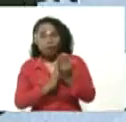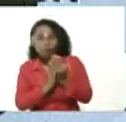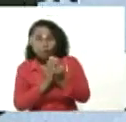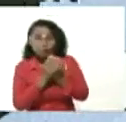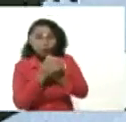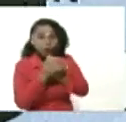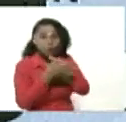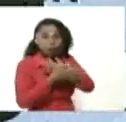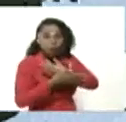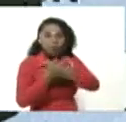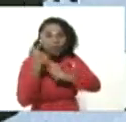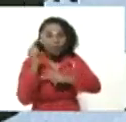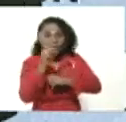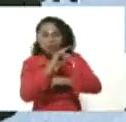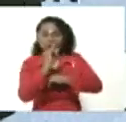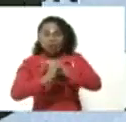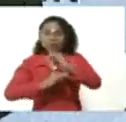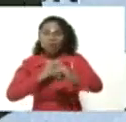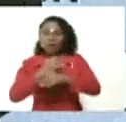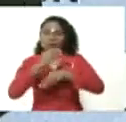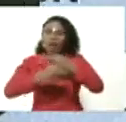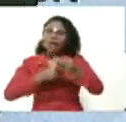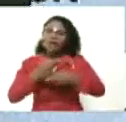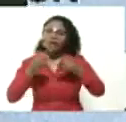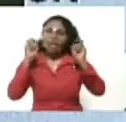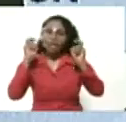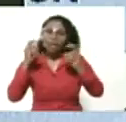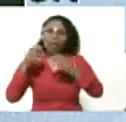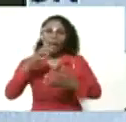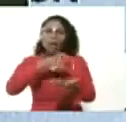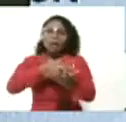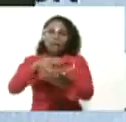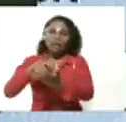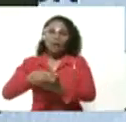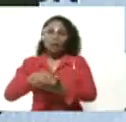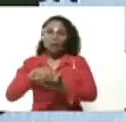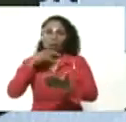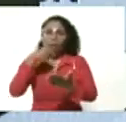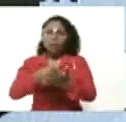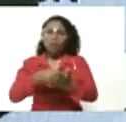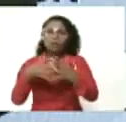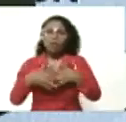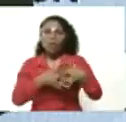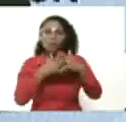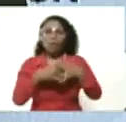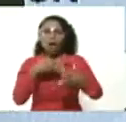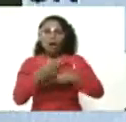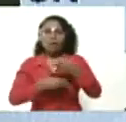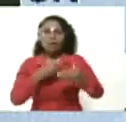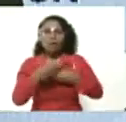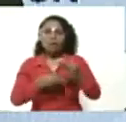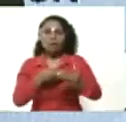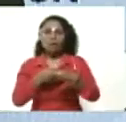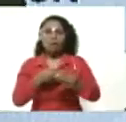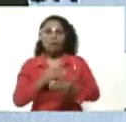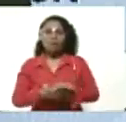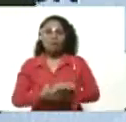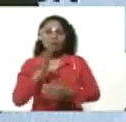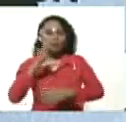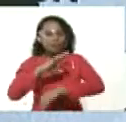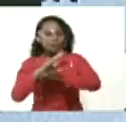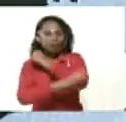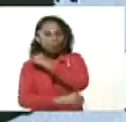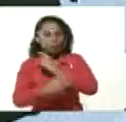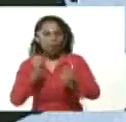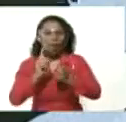penales internacionales, hechos para juzgar a los estados llamados por los Estados Unidos estados canallas. En fin, es lo que